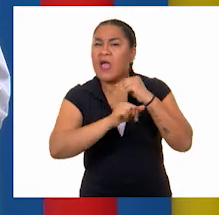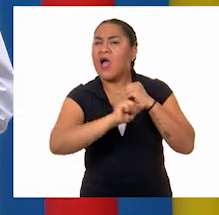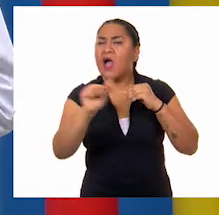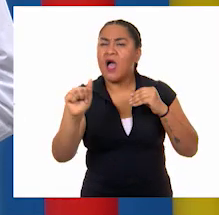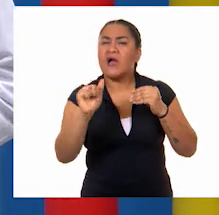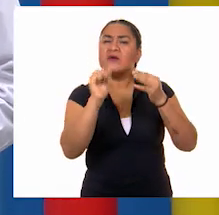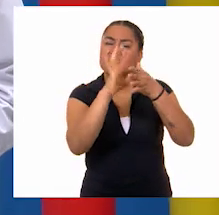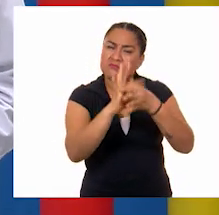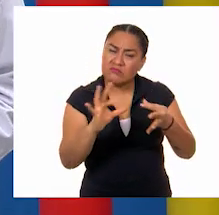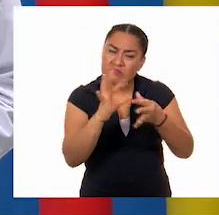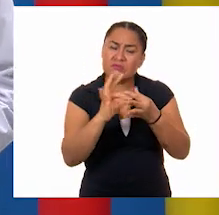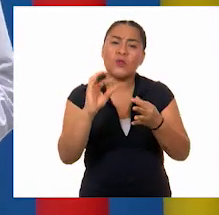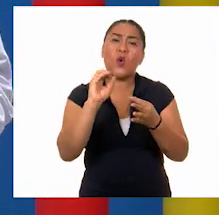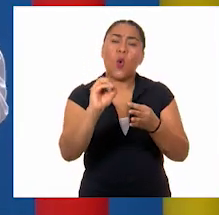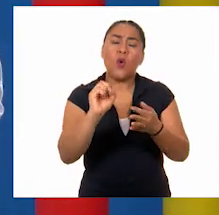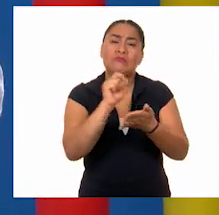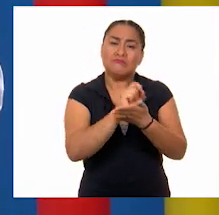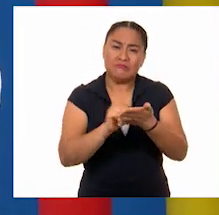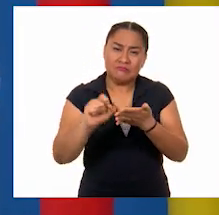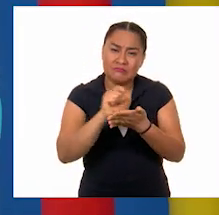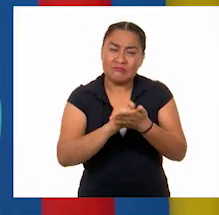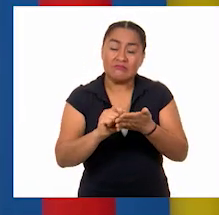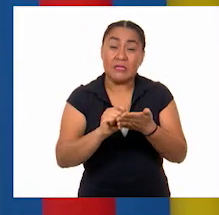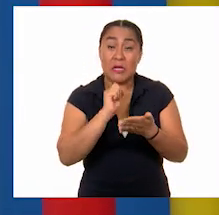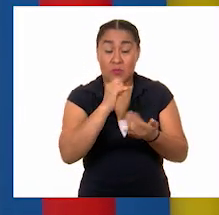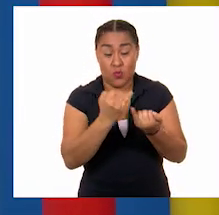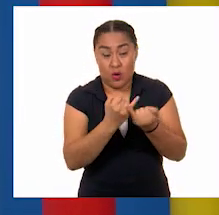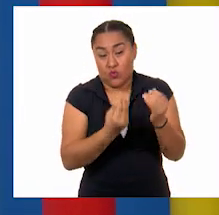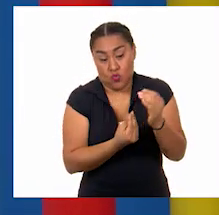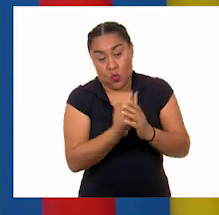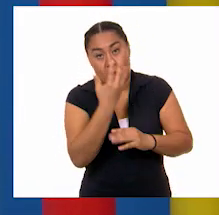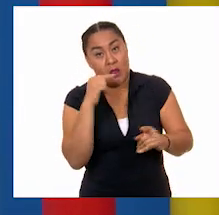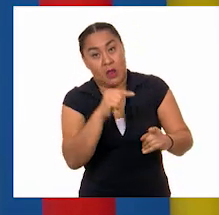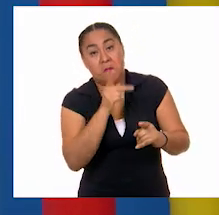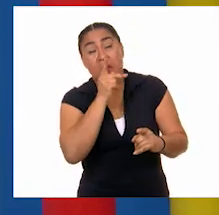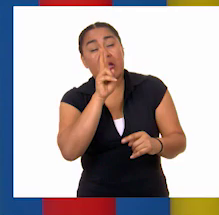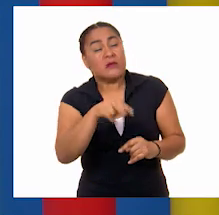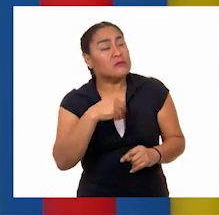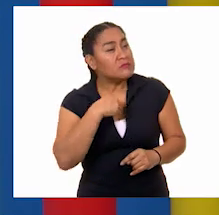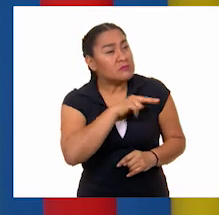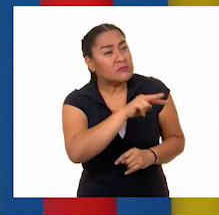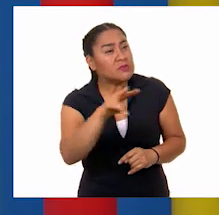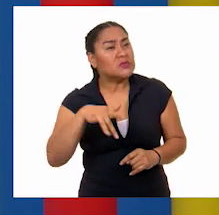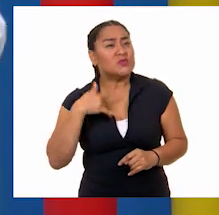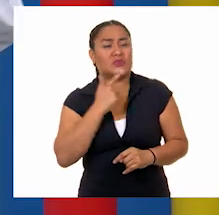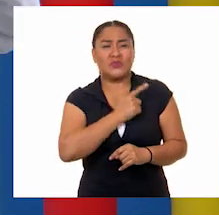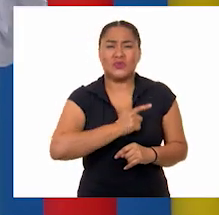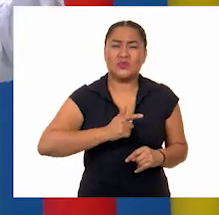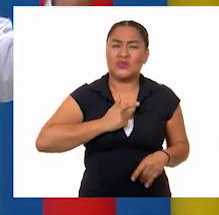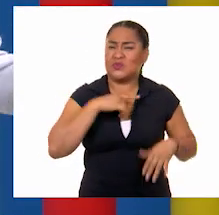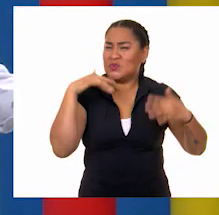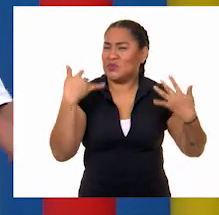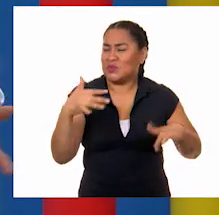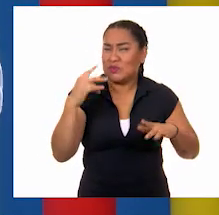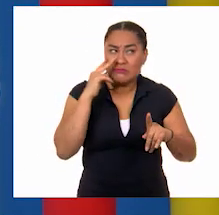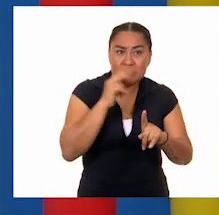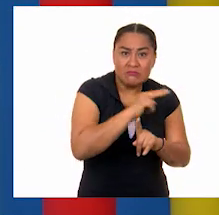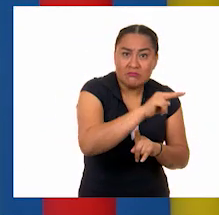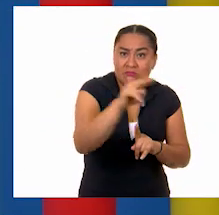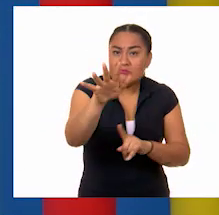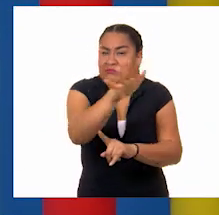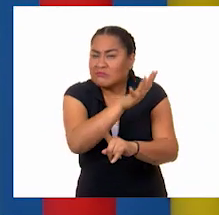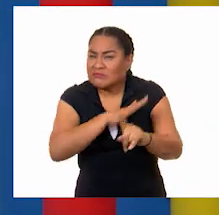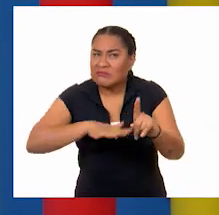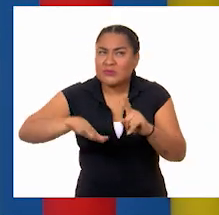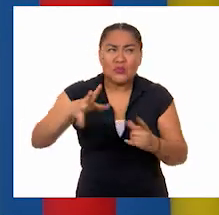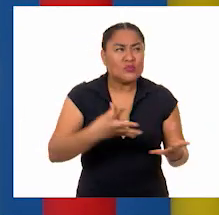oral, así como de la nueva palabra, y he quedado fascinado de toda esa cosmovisión que se